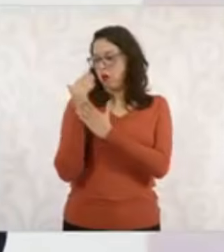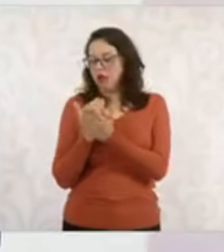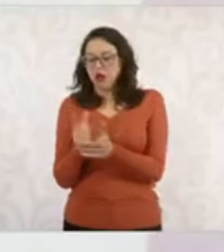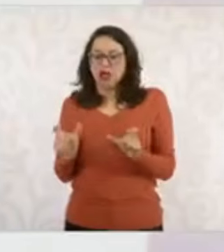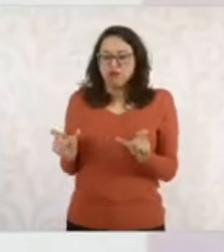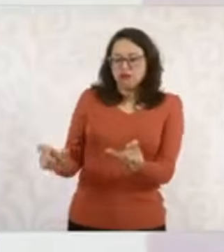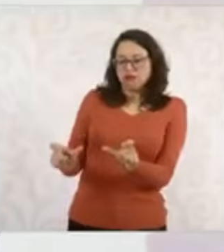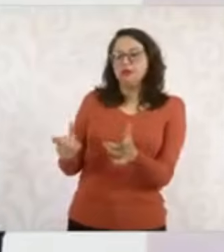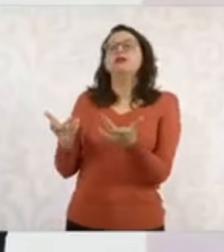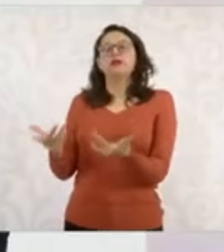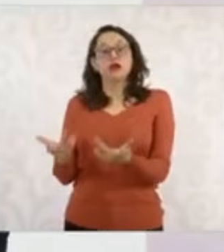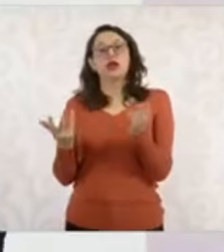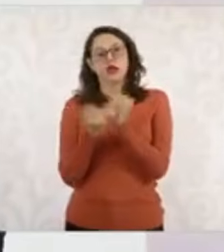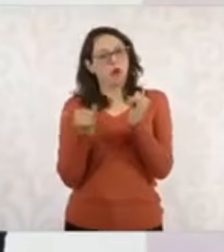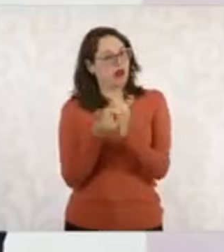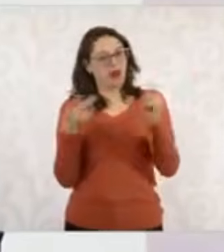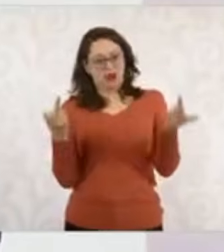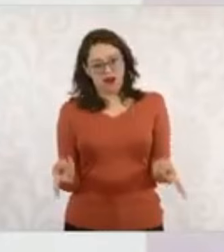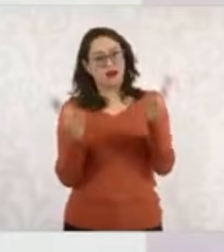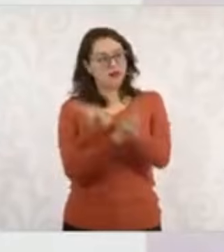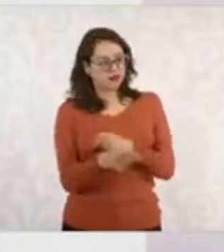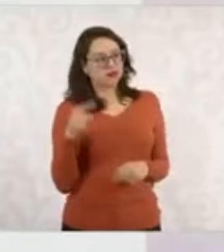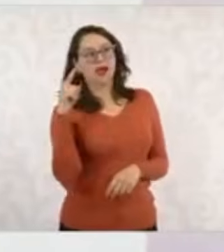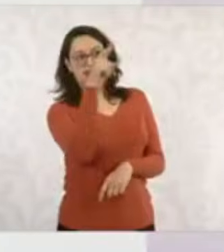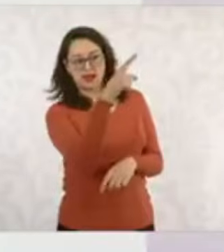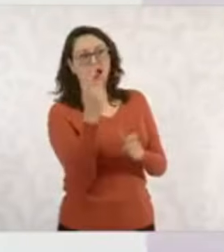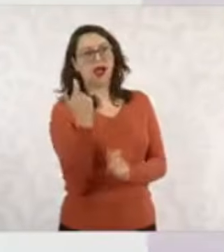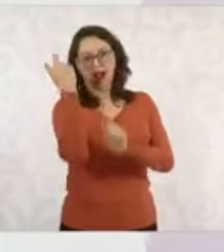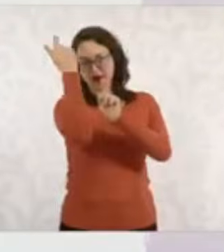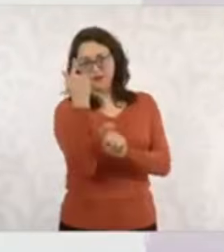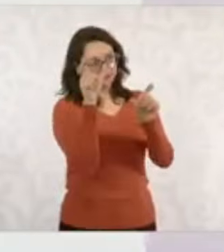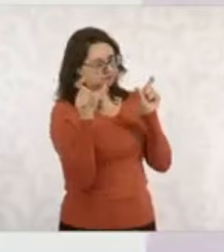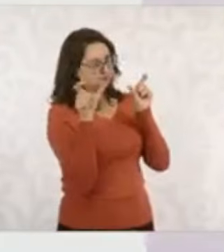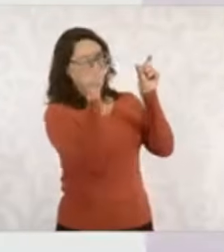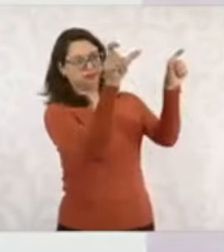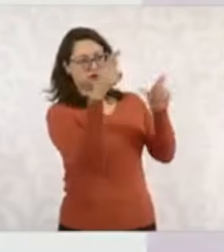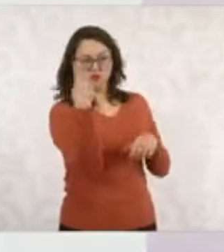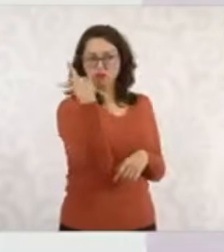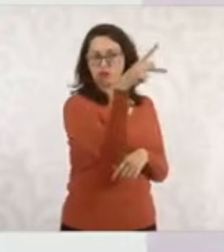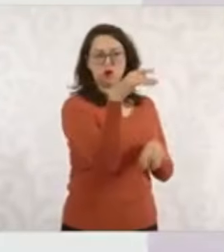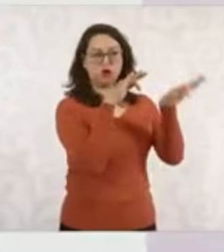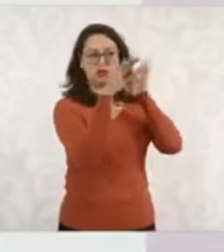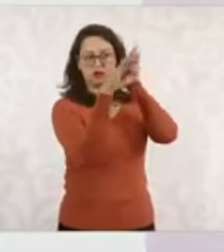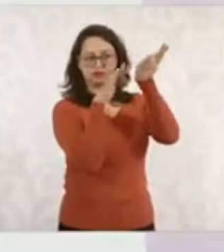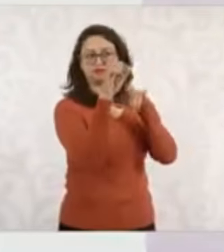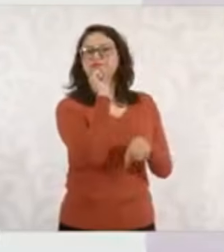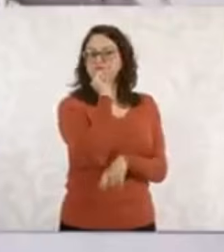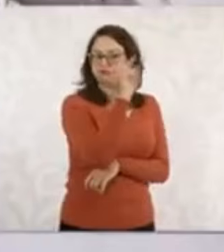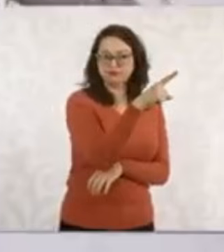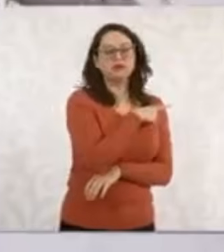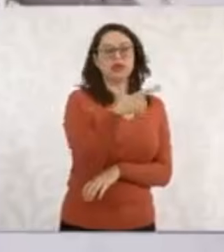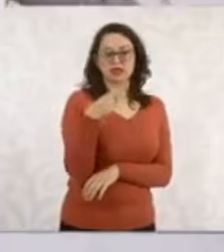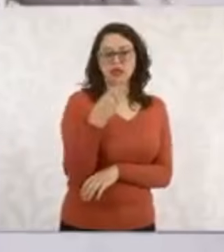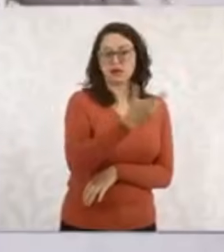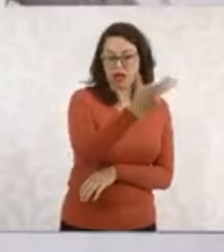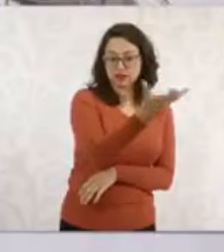Estados Unidos, nosotros también pedimos que se haga más en la incautación de armas en Estados Unidos